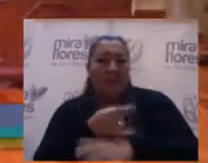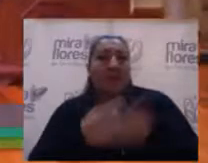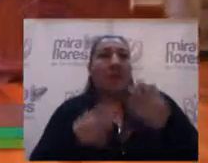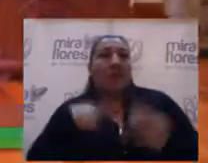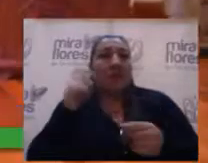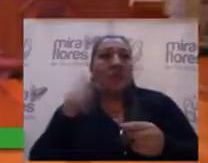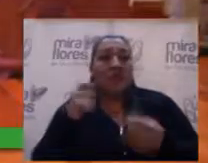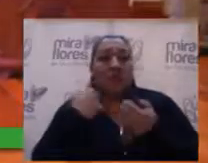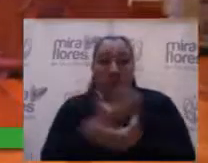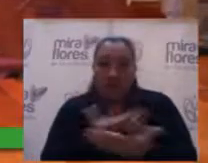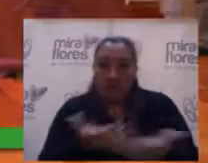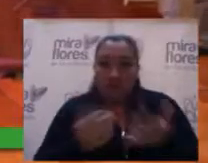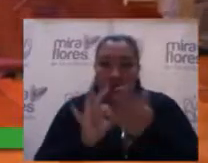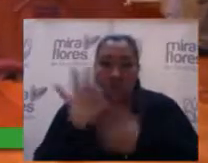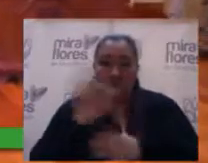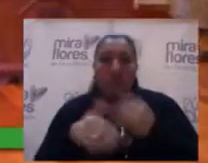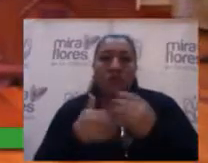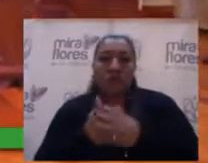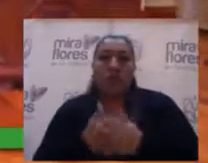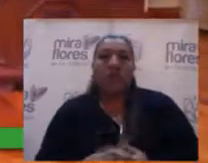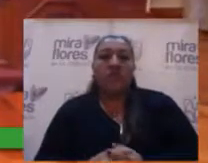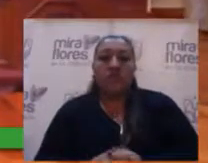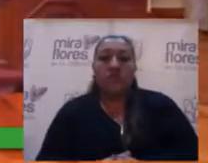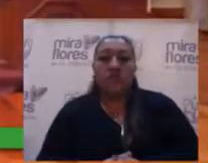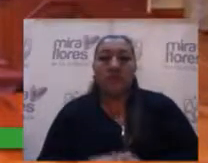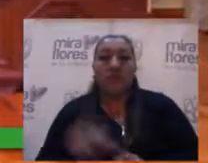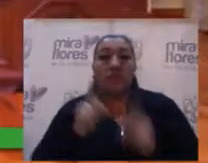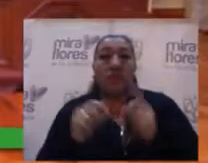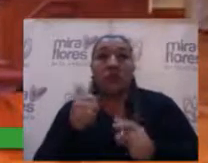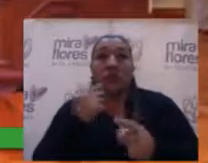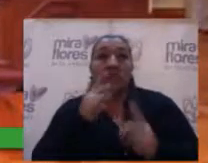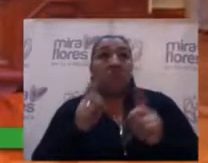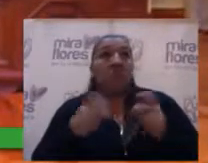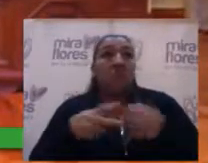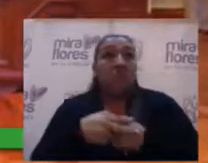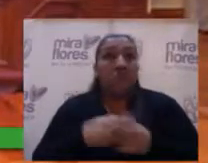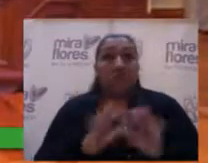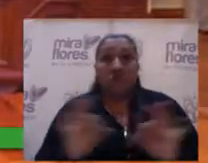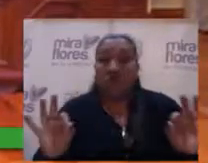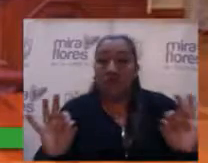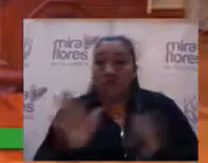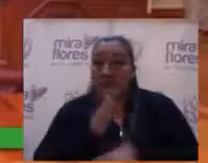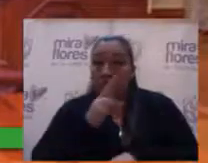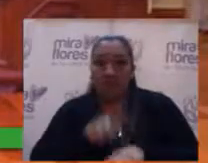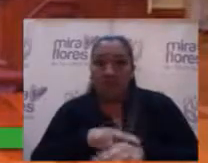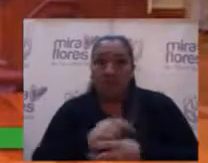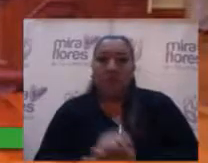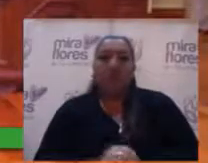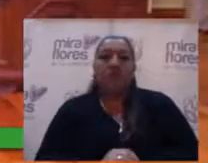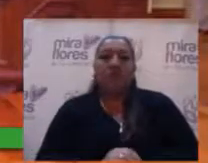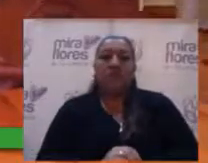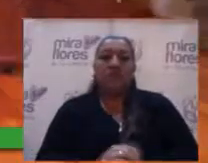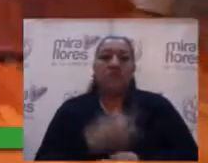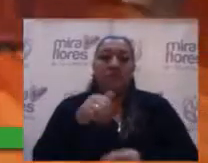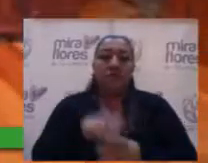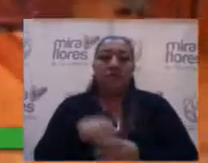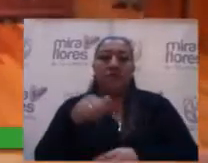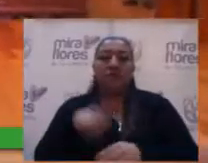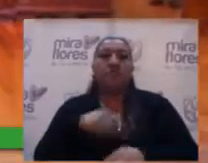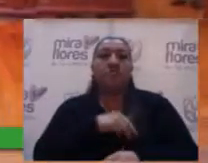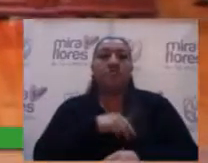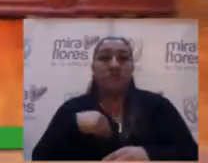tener una disposición correcta, adecuada. Bien, ¿alguna otra intervención en mesa? Si no tenemos intervenciones, procedemos a votar. Aquellos miembros